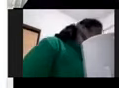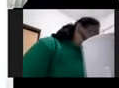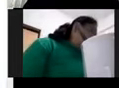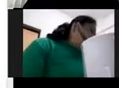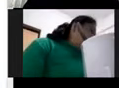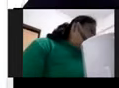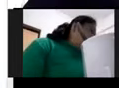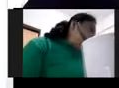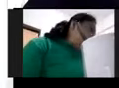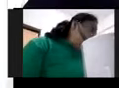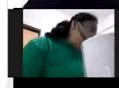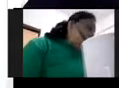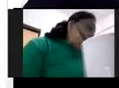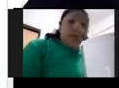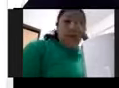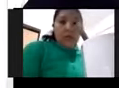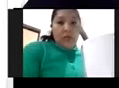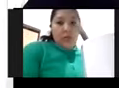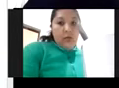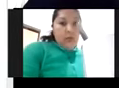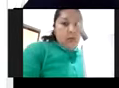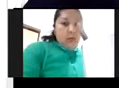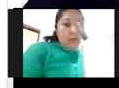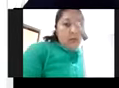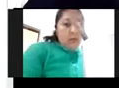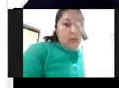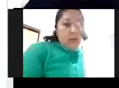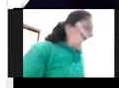Los principios generales están establecidos